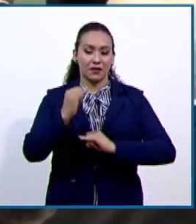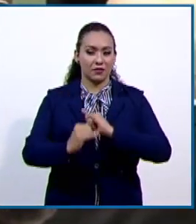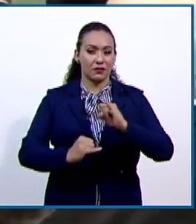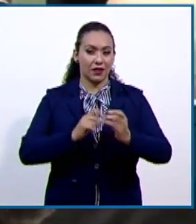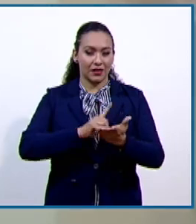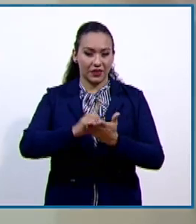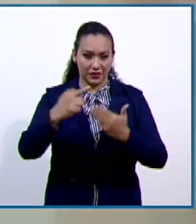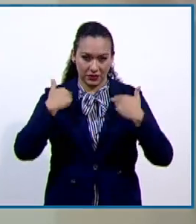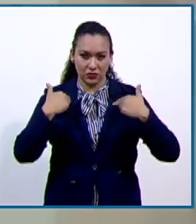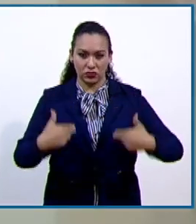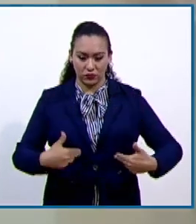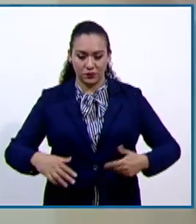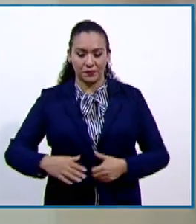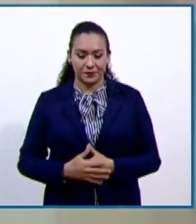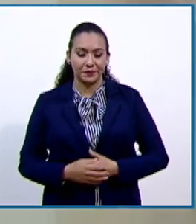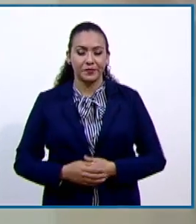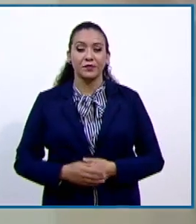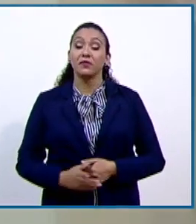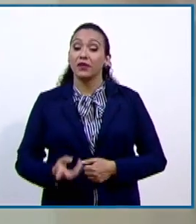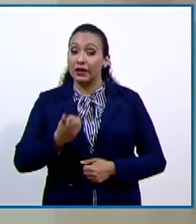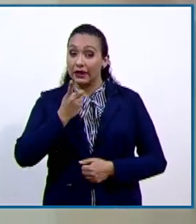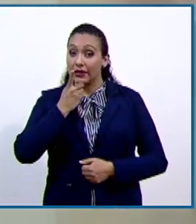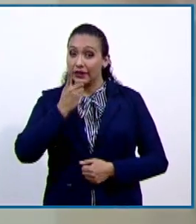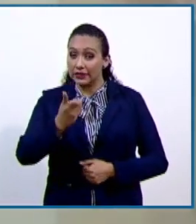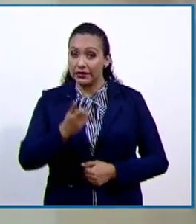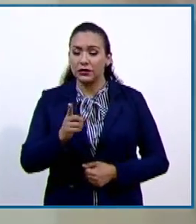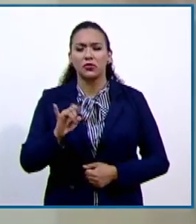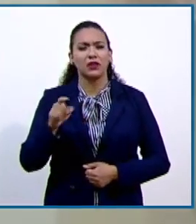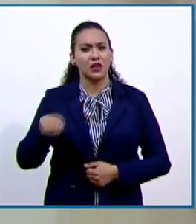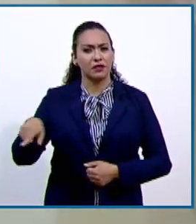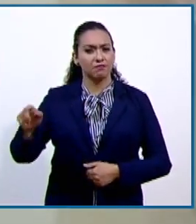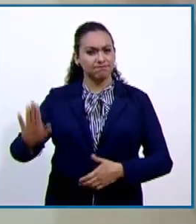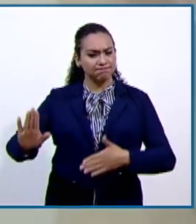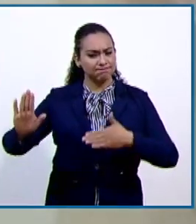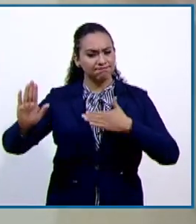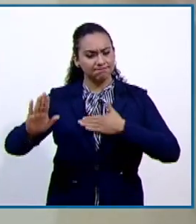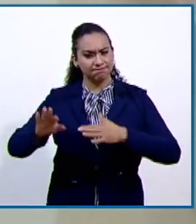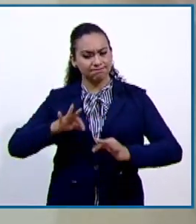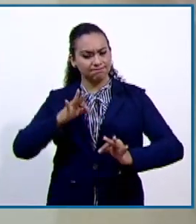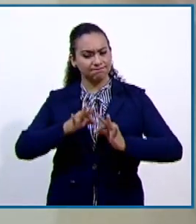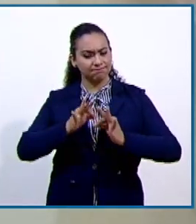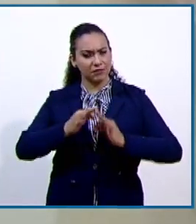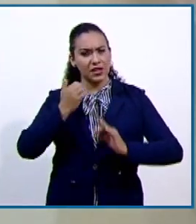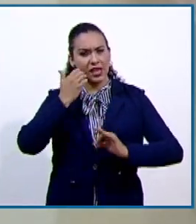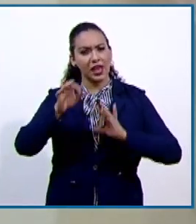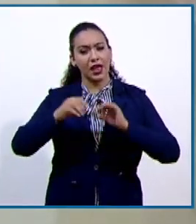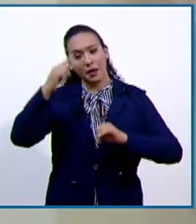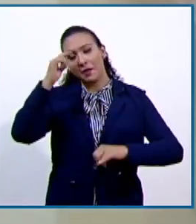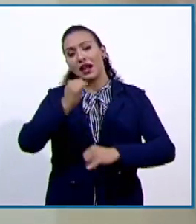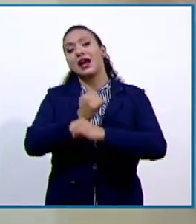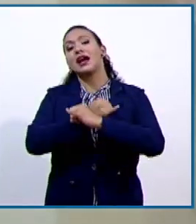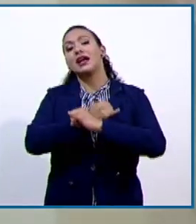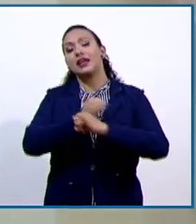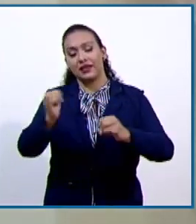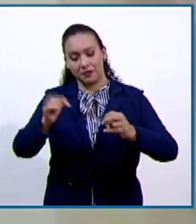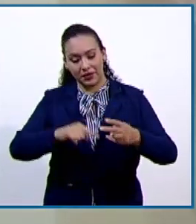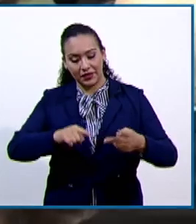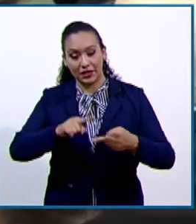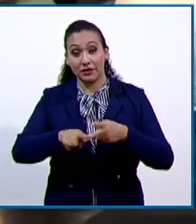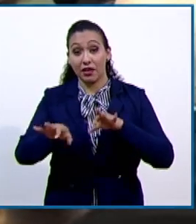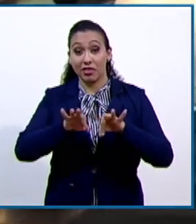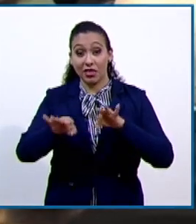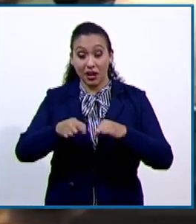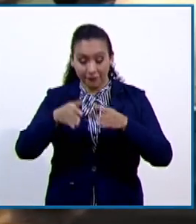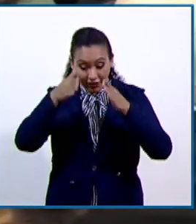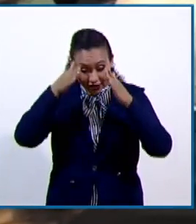de Derechos Humanos, en el que reiteró el sólido compromiso del Tribunal Regional con la independencia, la imparcialidad y